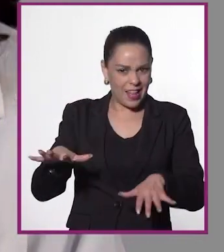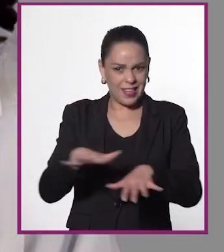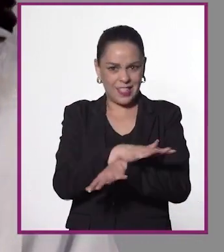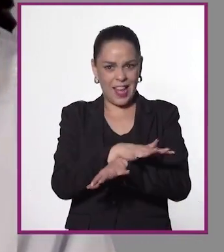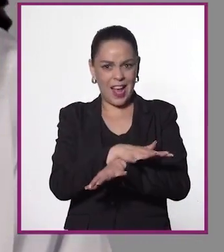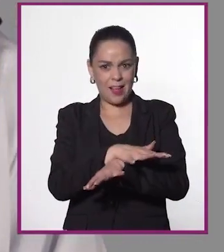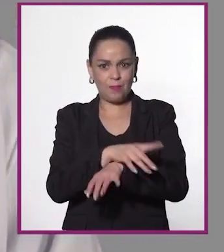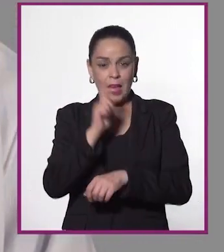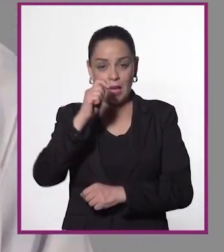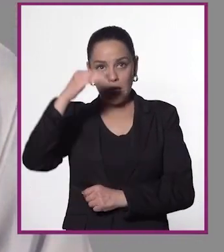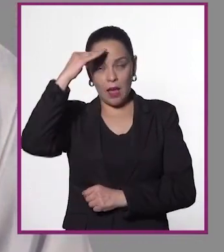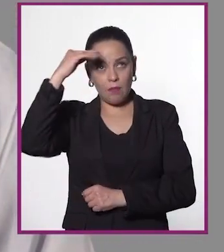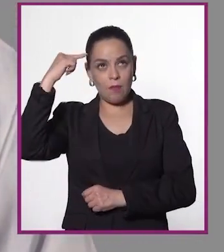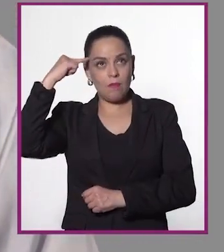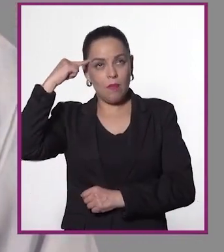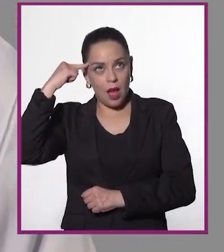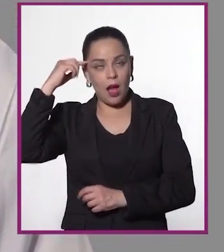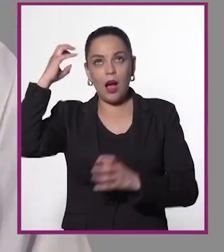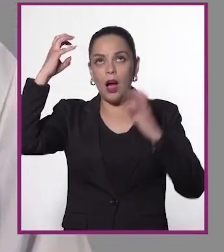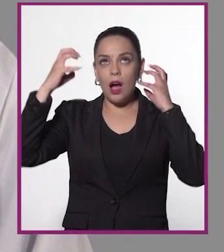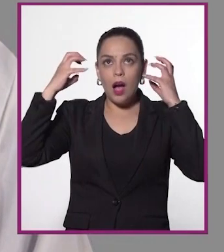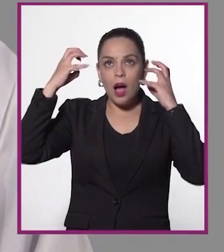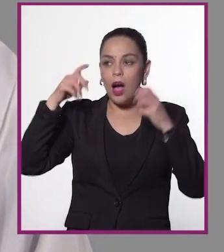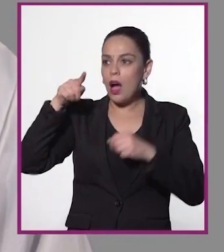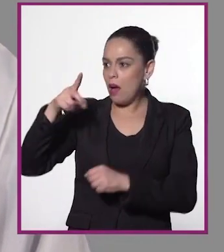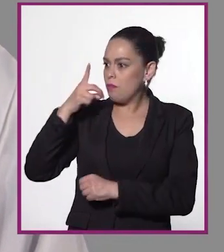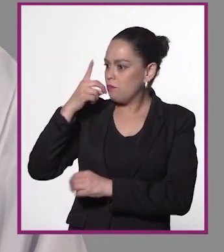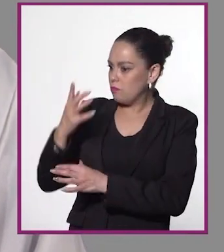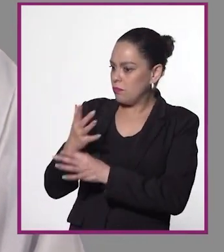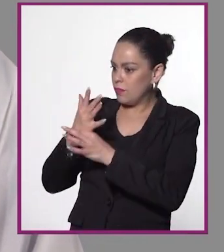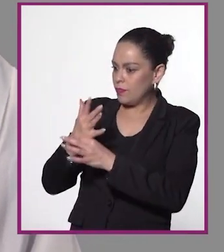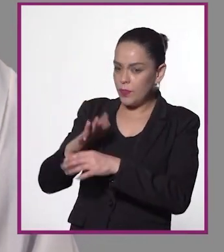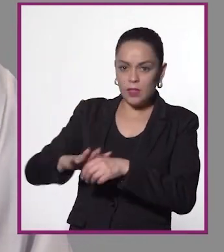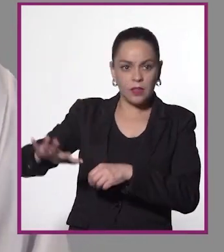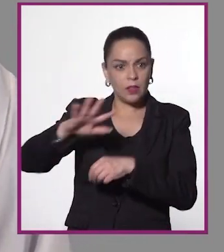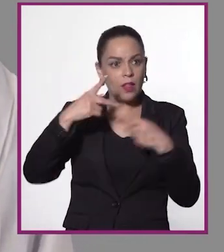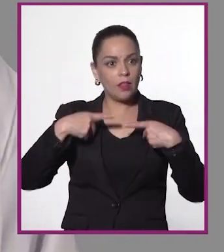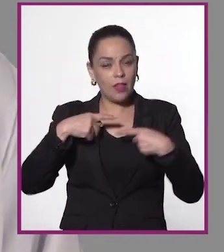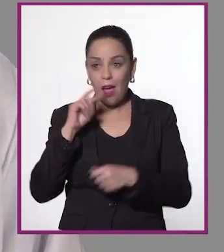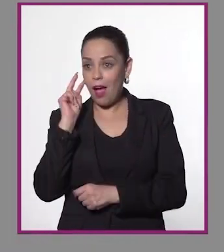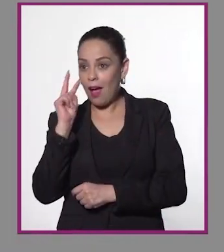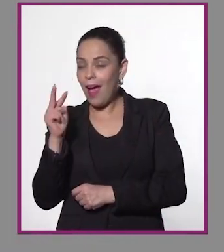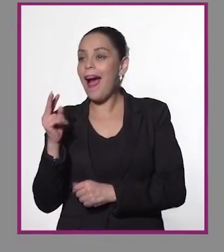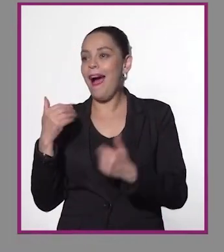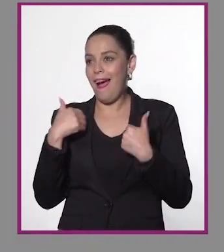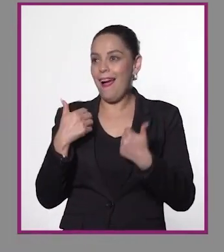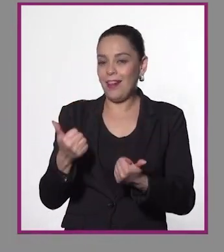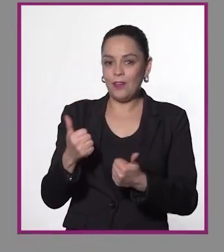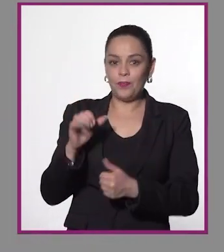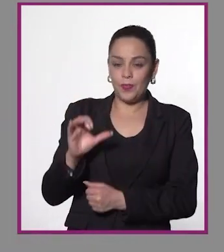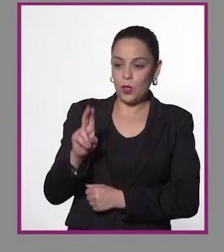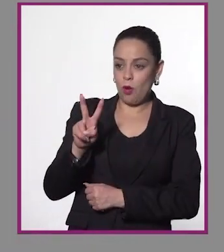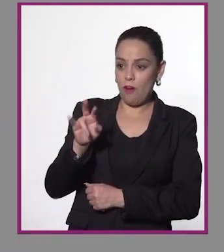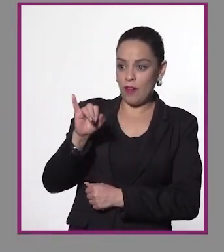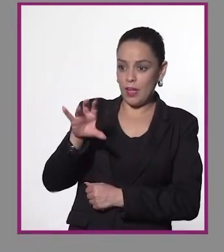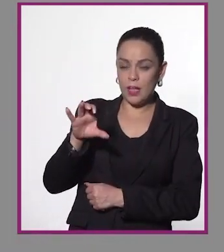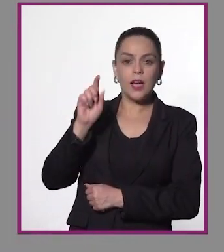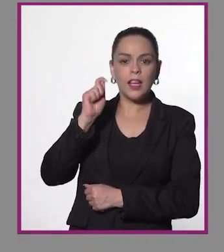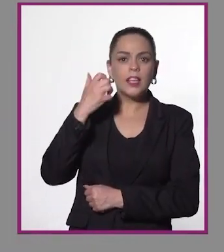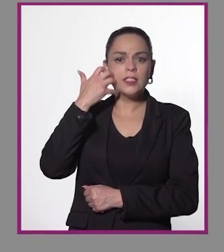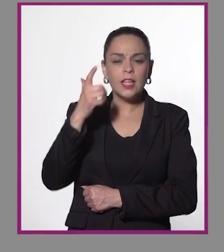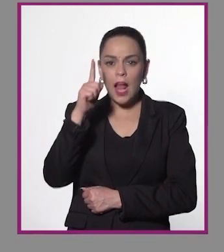hiciera pensar y reflexionar sobre su argumento a todo aquel que lo viera. Kubrick quiso llevar al límite el